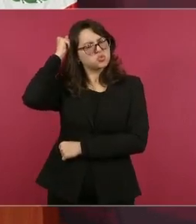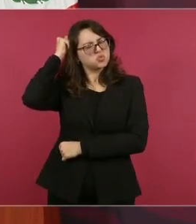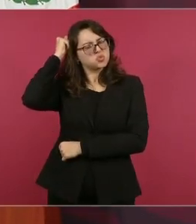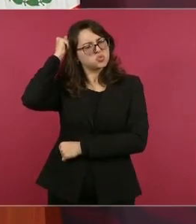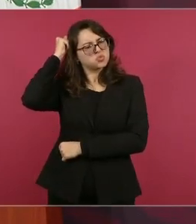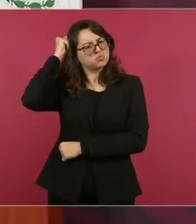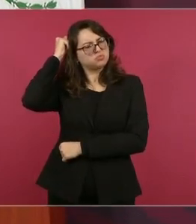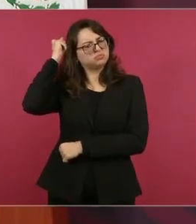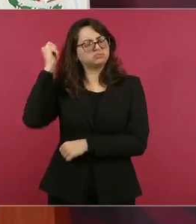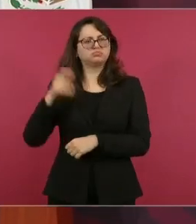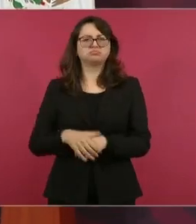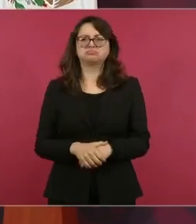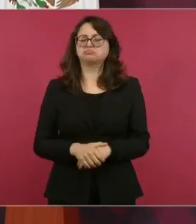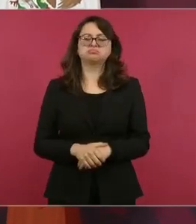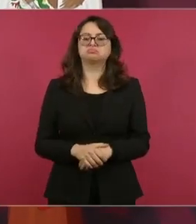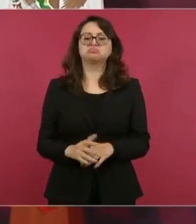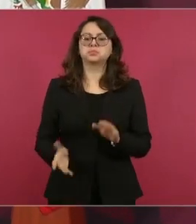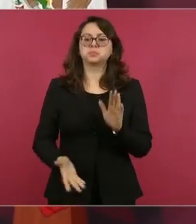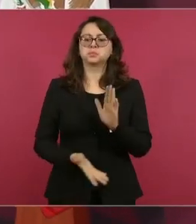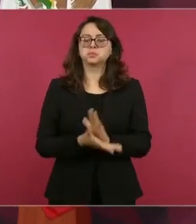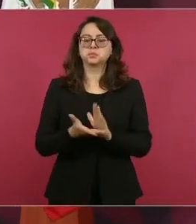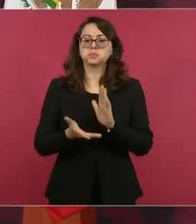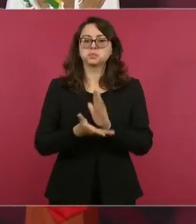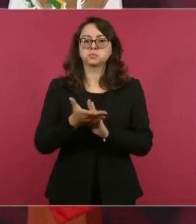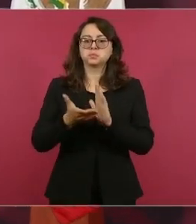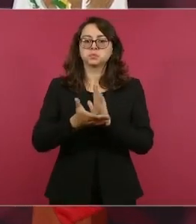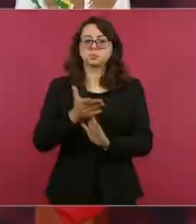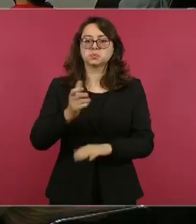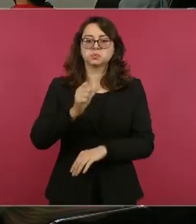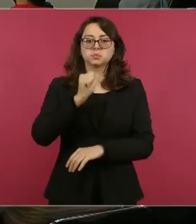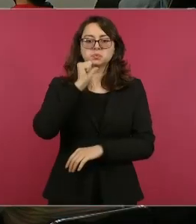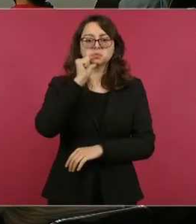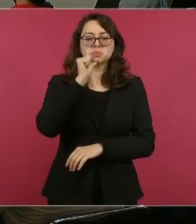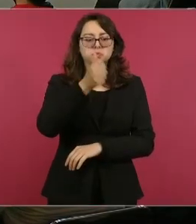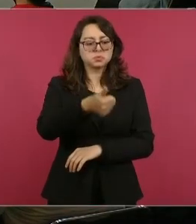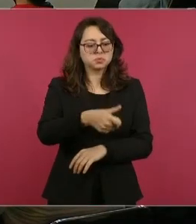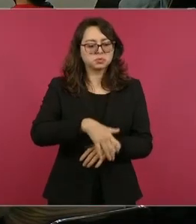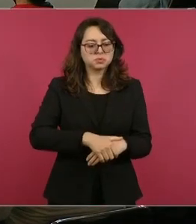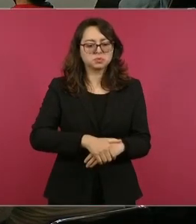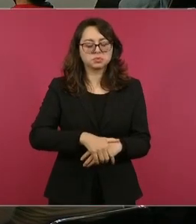y si no nos hubiesen apoyado los ingenieros militares?